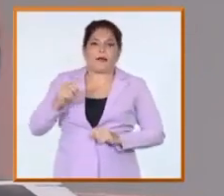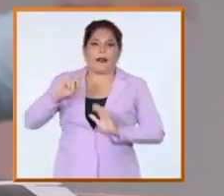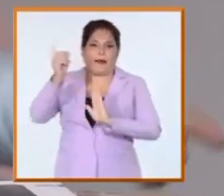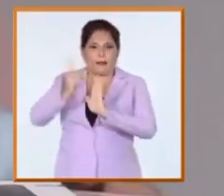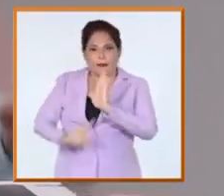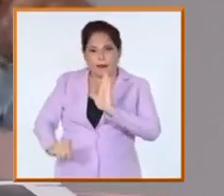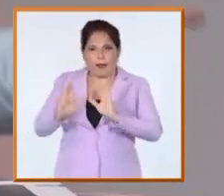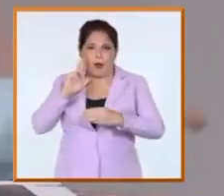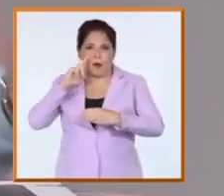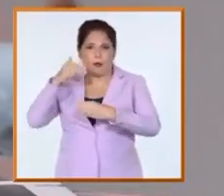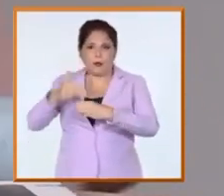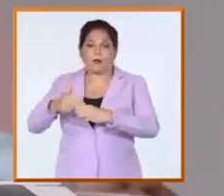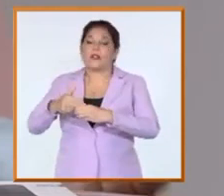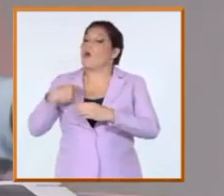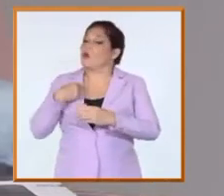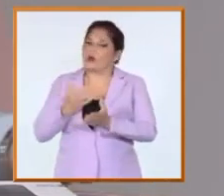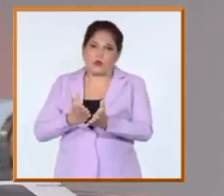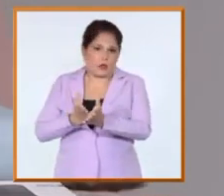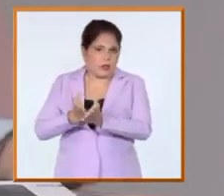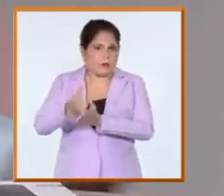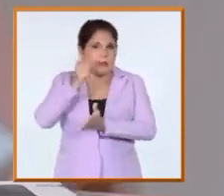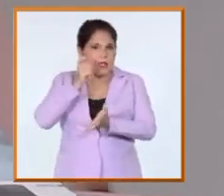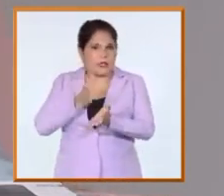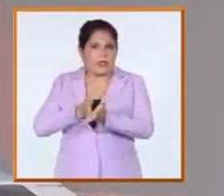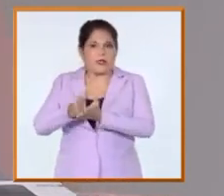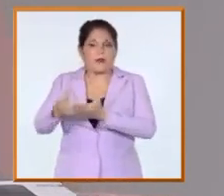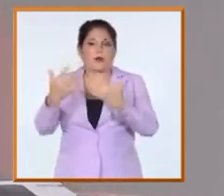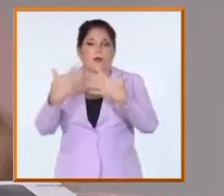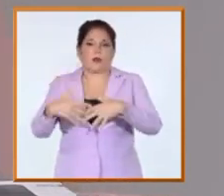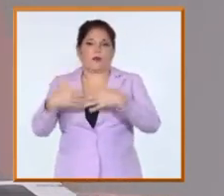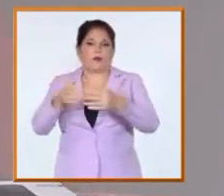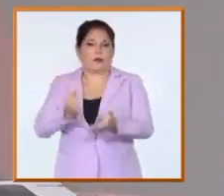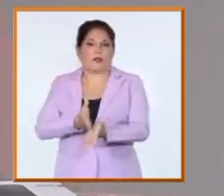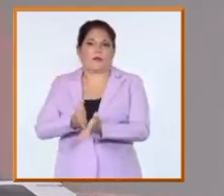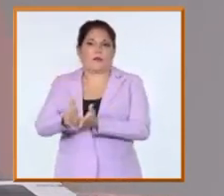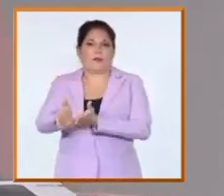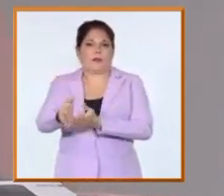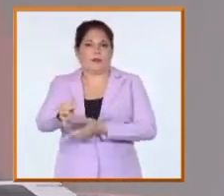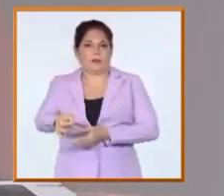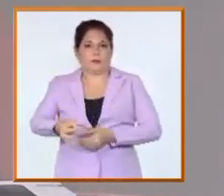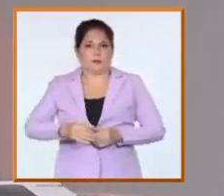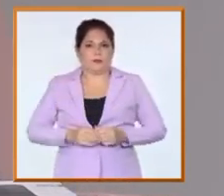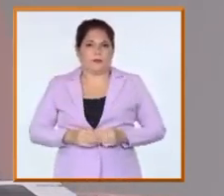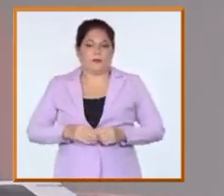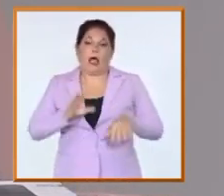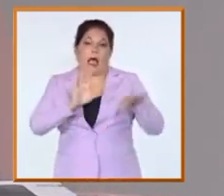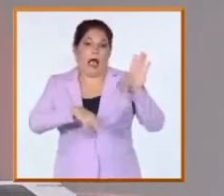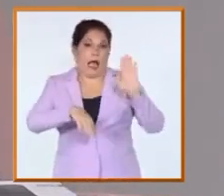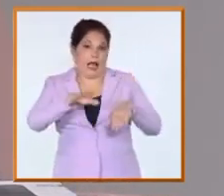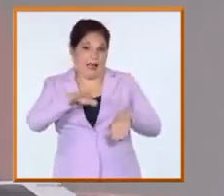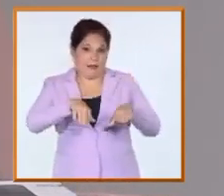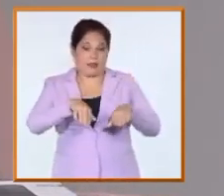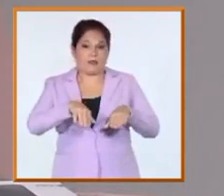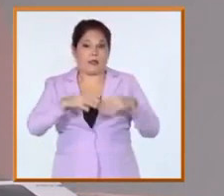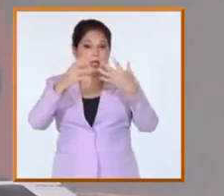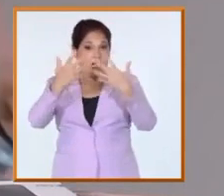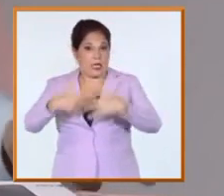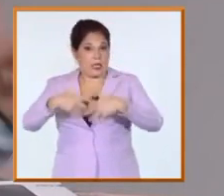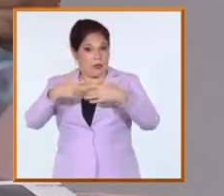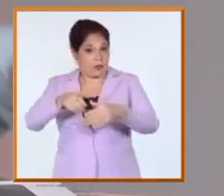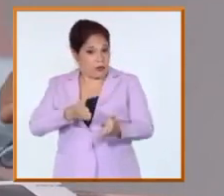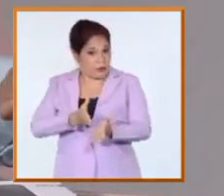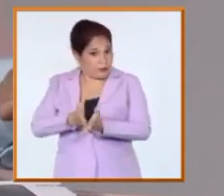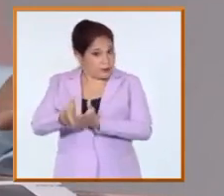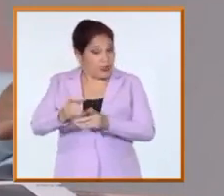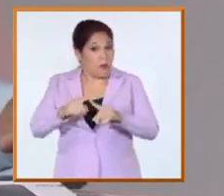nos falte combustible pero el mantenimiento del seguimiento que esa industria sostenerla y además en muchos casos se ha sostenido por